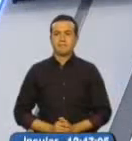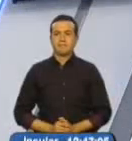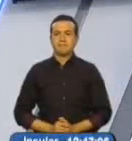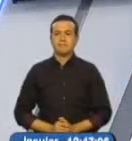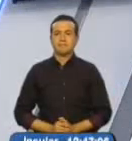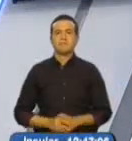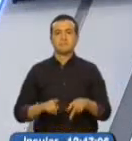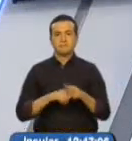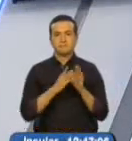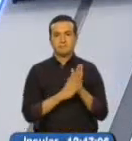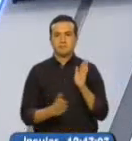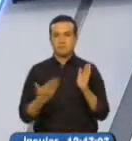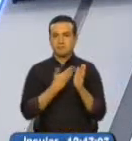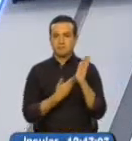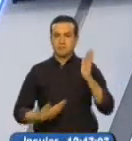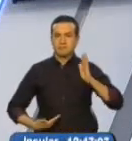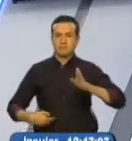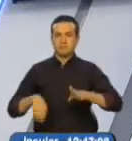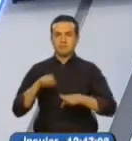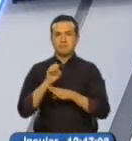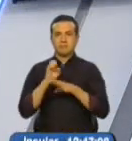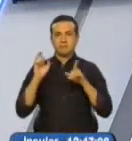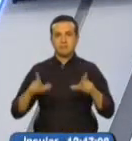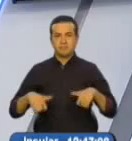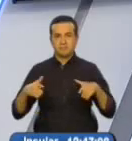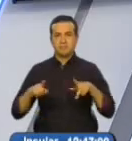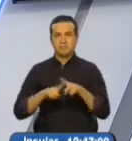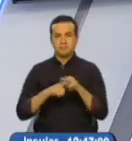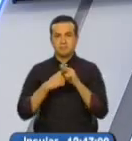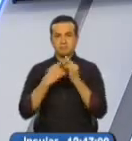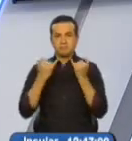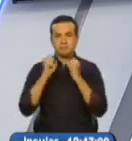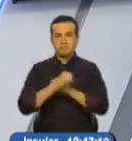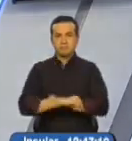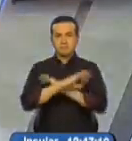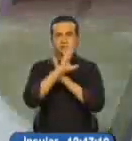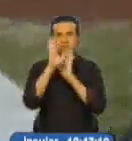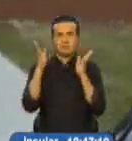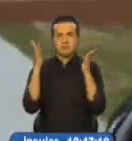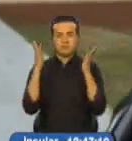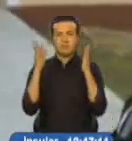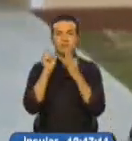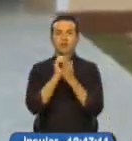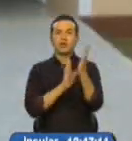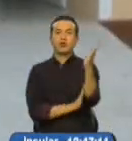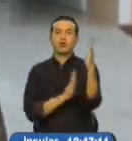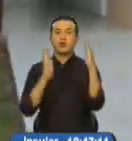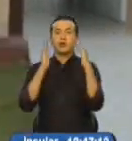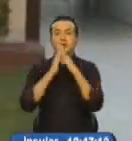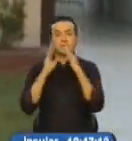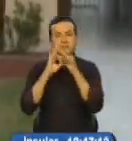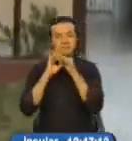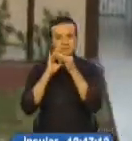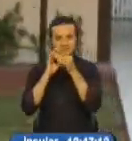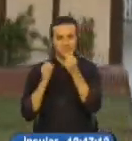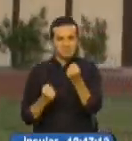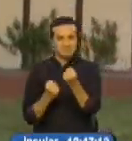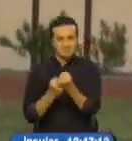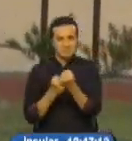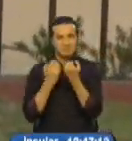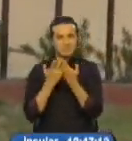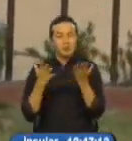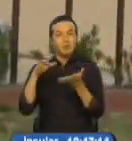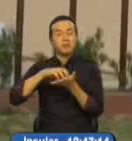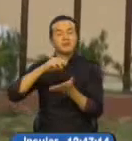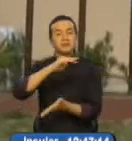Bien, iniciamos. El presidente de la República, Lenín Moreno, entregó esta mañana el proyecto habitacional Juntos por Ti en la provincia de Manabí para quienes